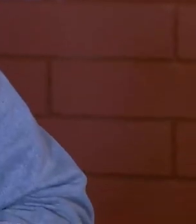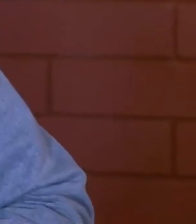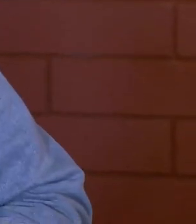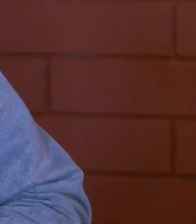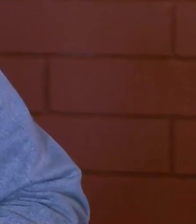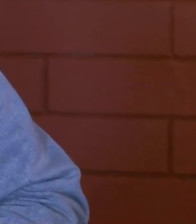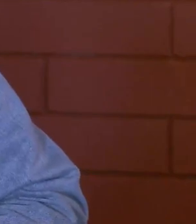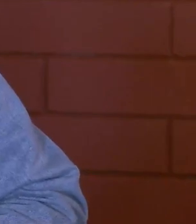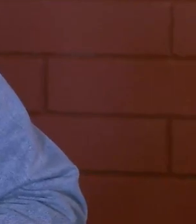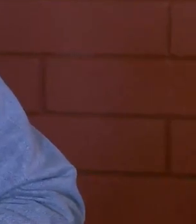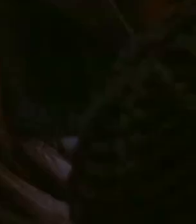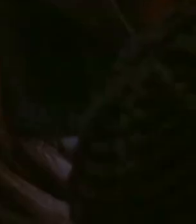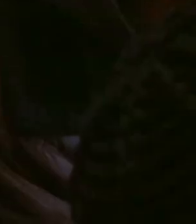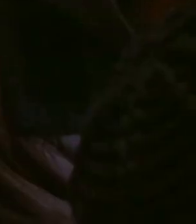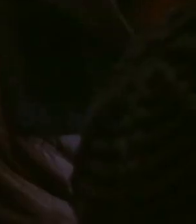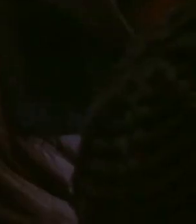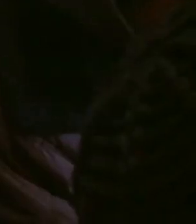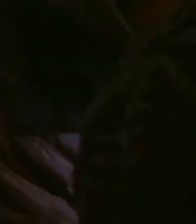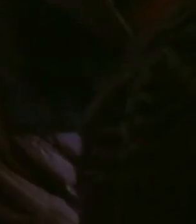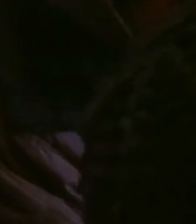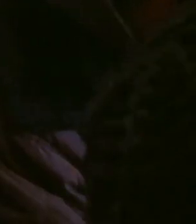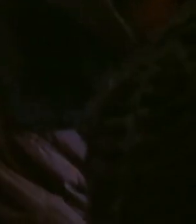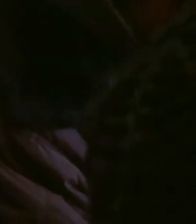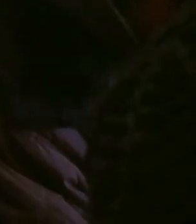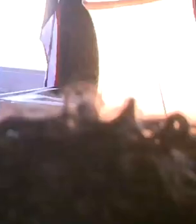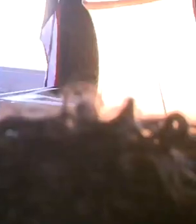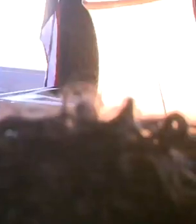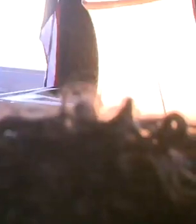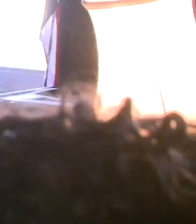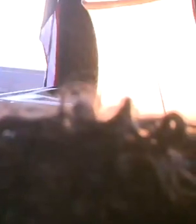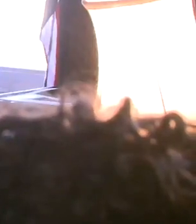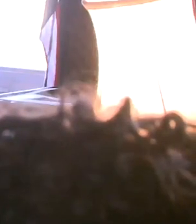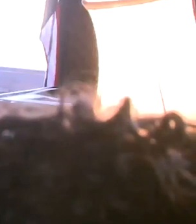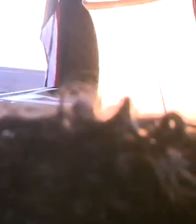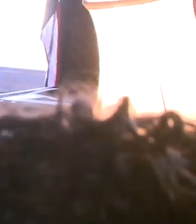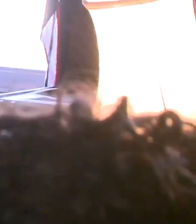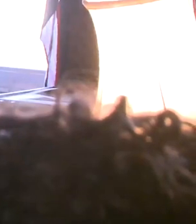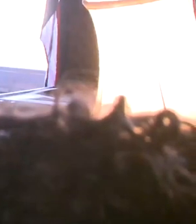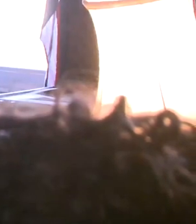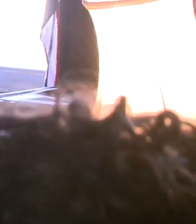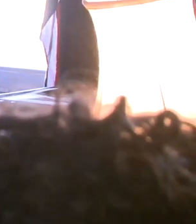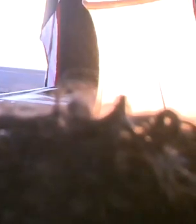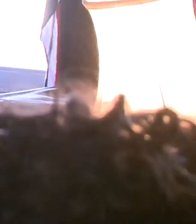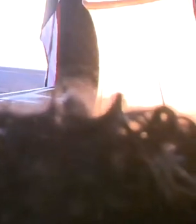y todo el mundo, todos los que participan en el proyecto,